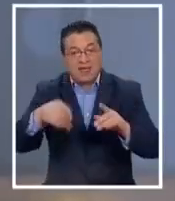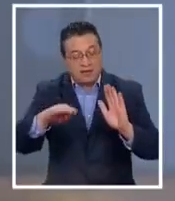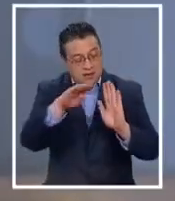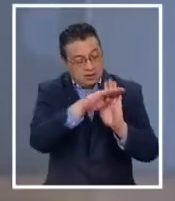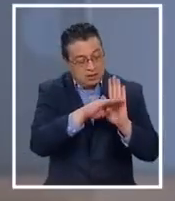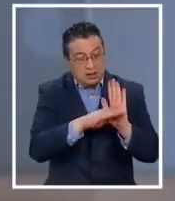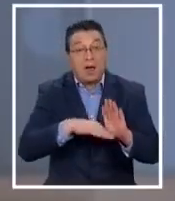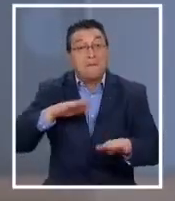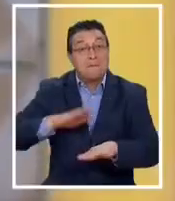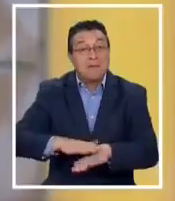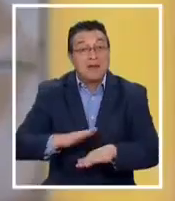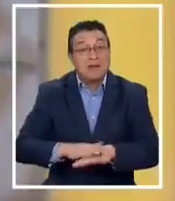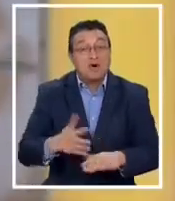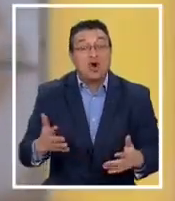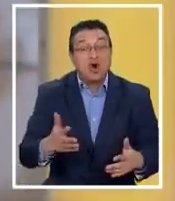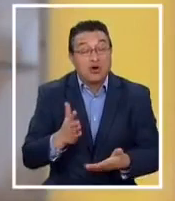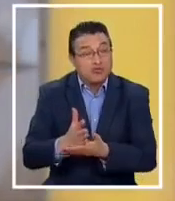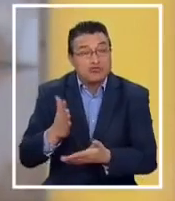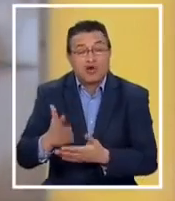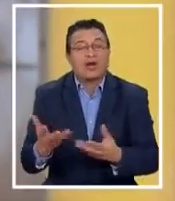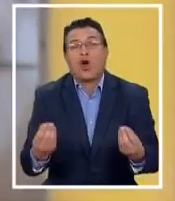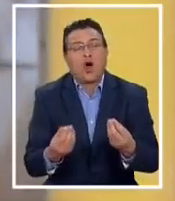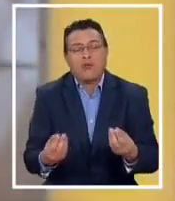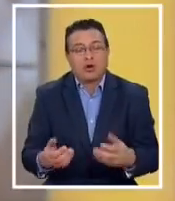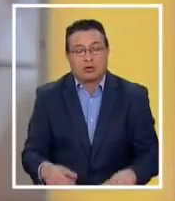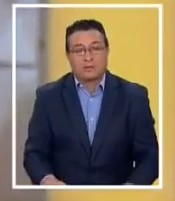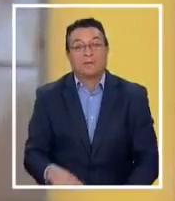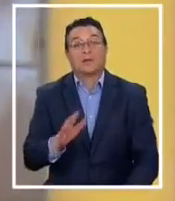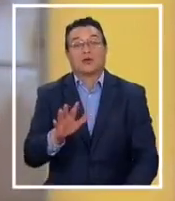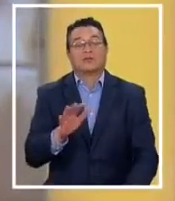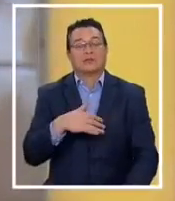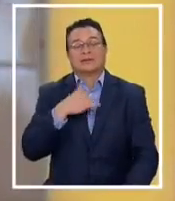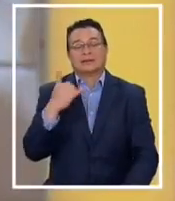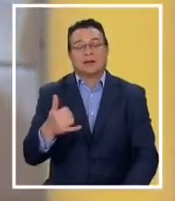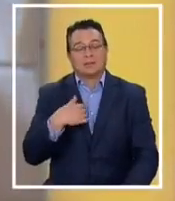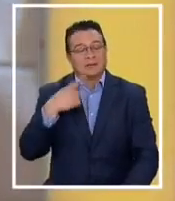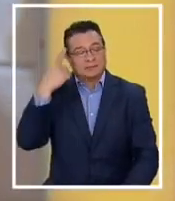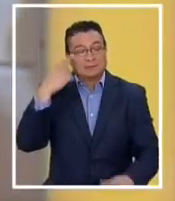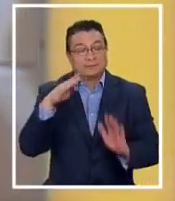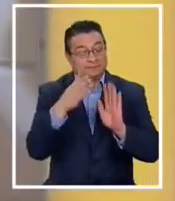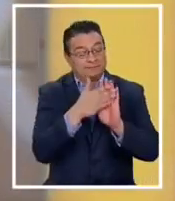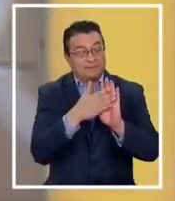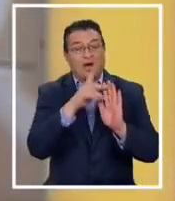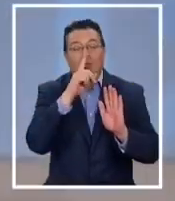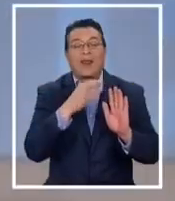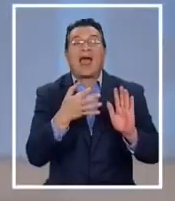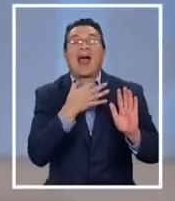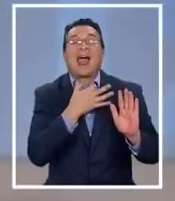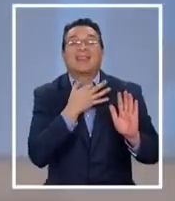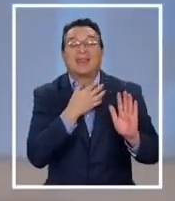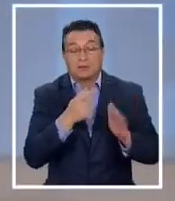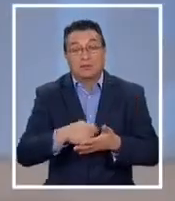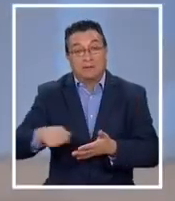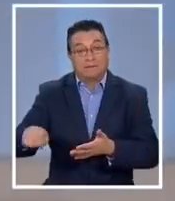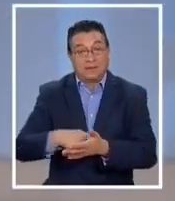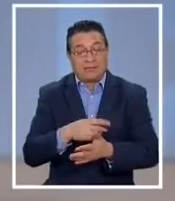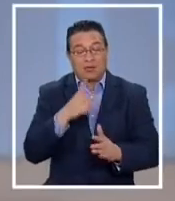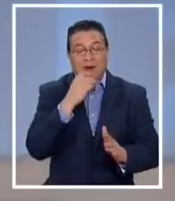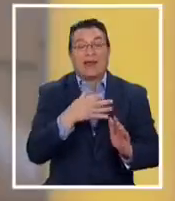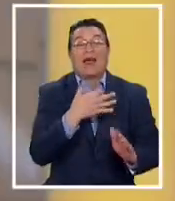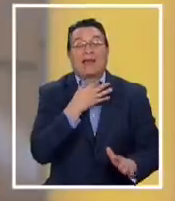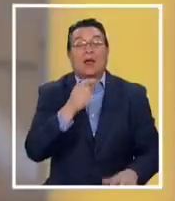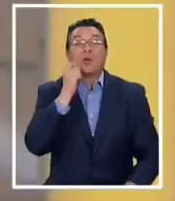como mínimo si yo siempre decirles yo yo yo siempre me veo un poco el tema de la estatura garantías y porque nosotros firmaríamos nuestra garantía